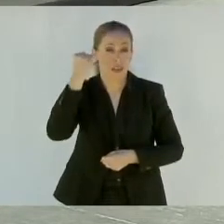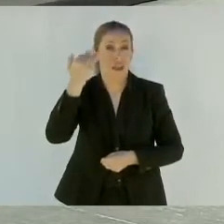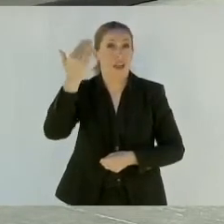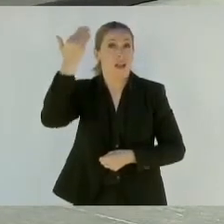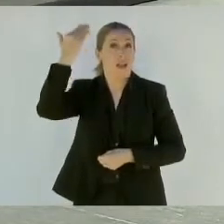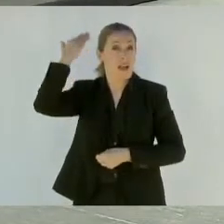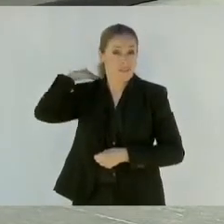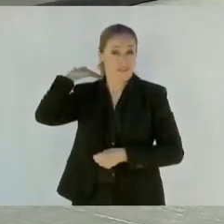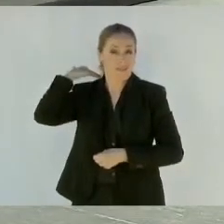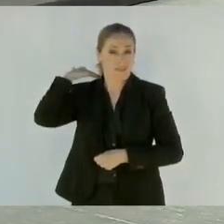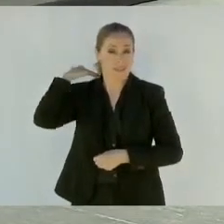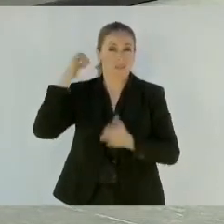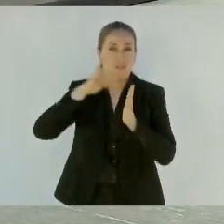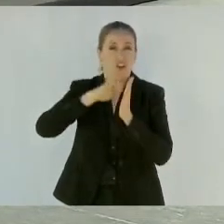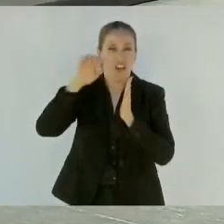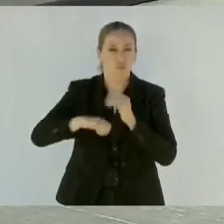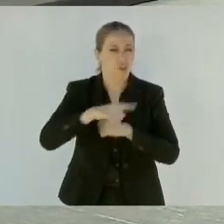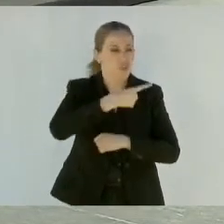que predominaban,